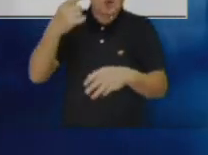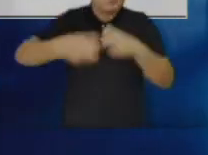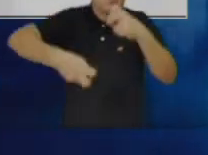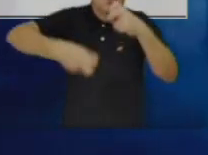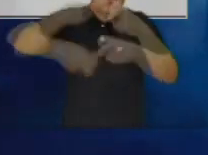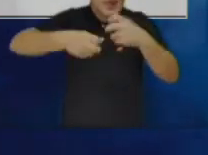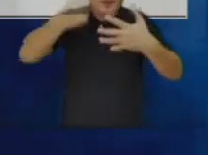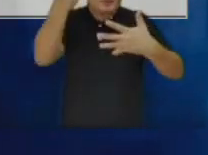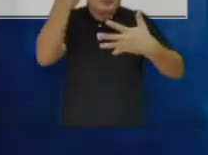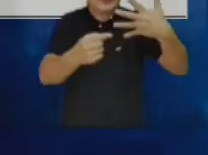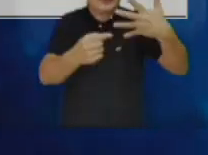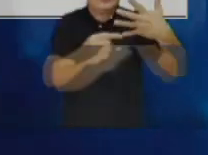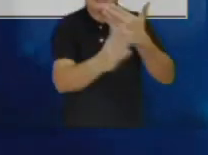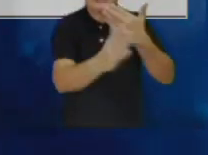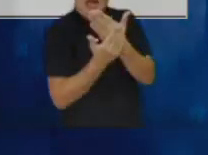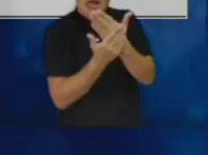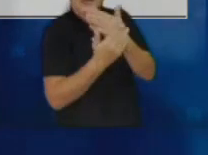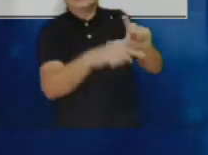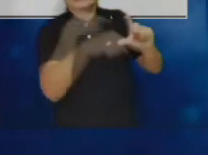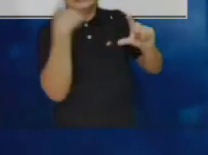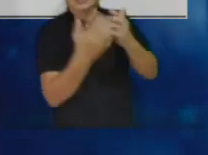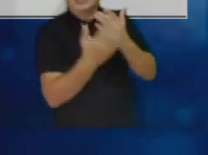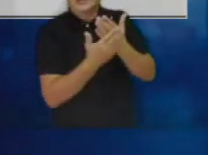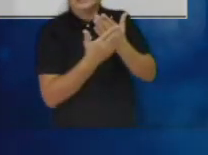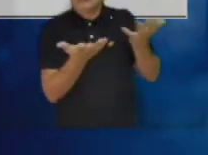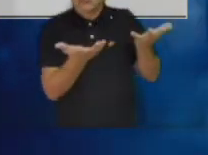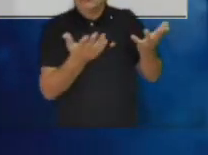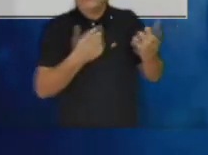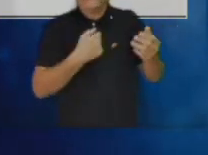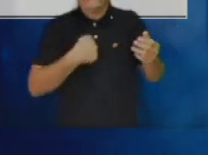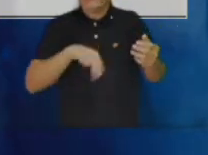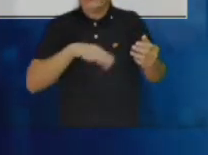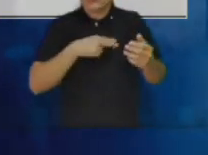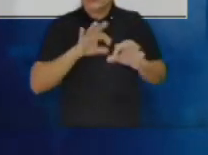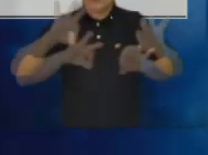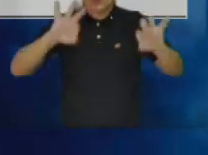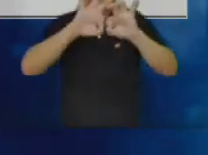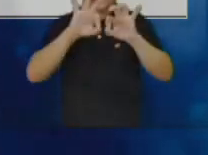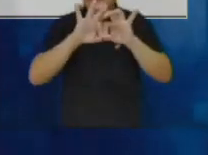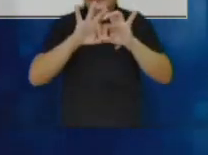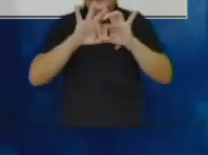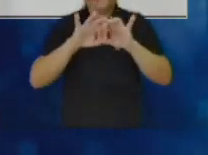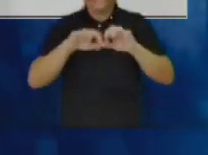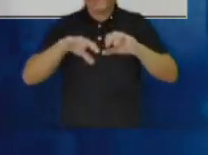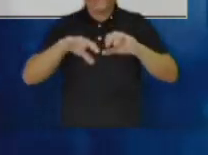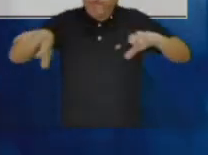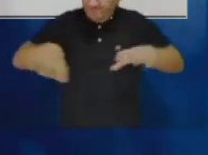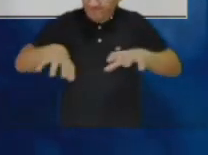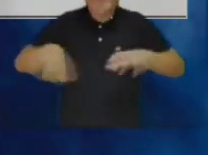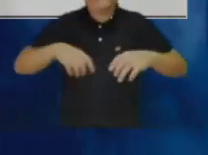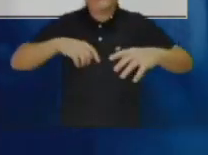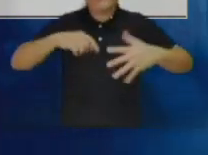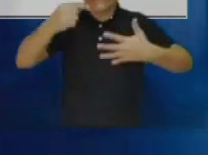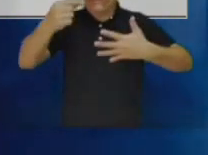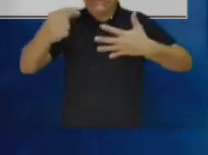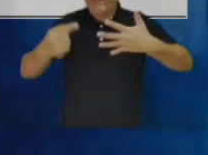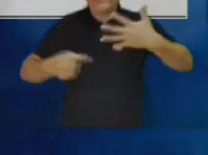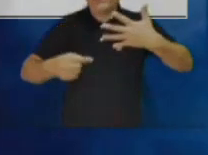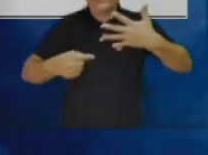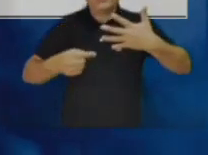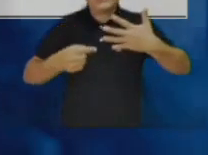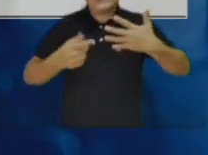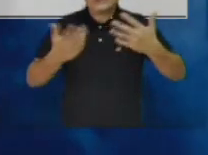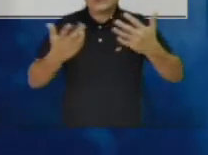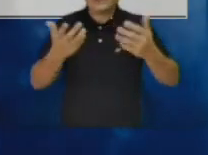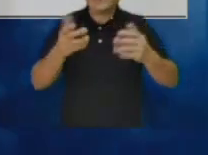nosotros. Pensamos que es importante hacer una buena promoción en